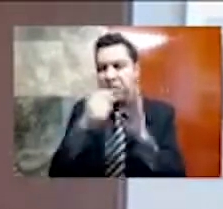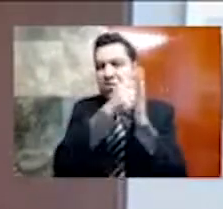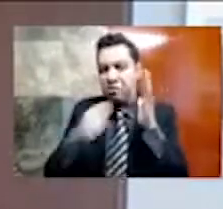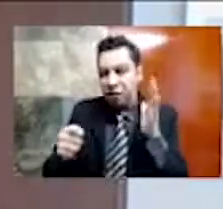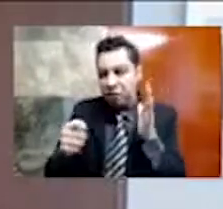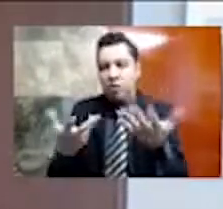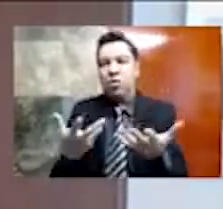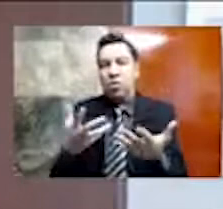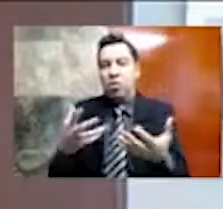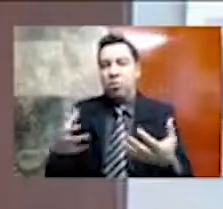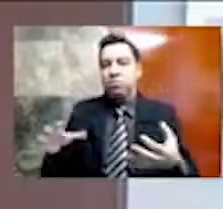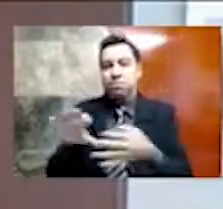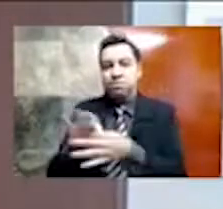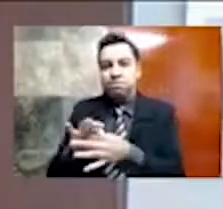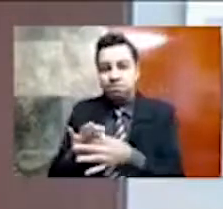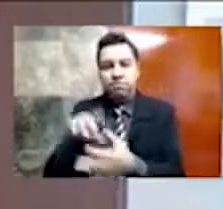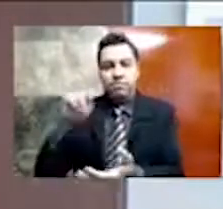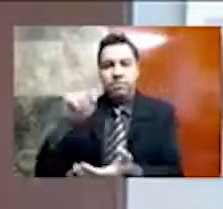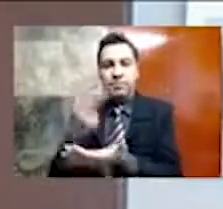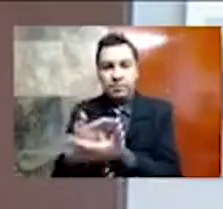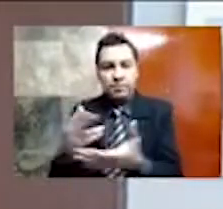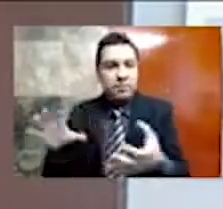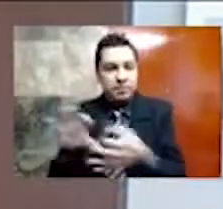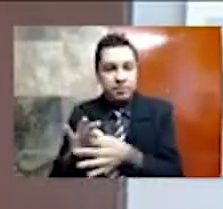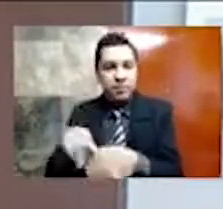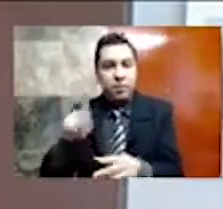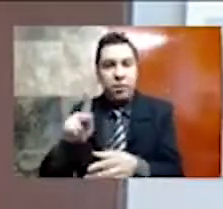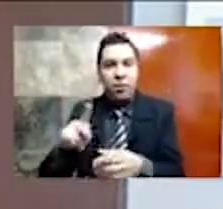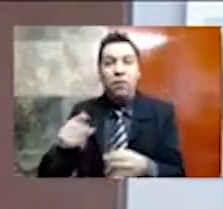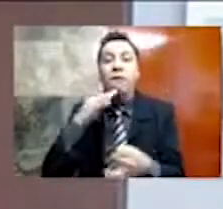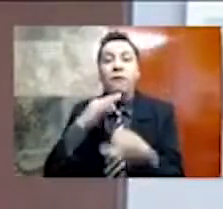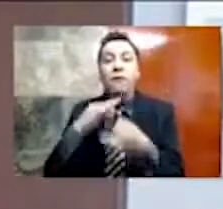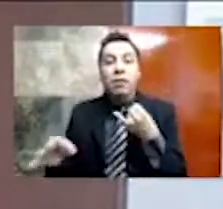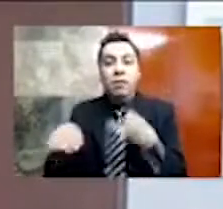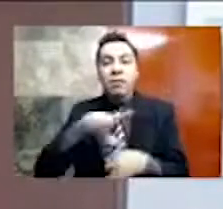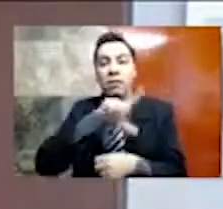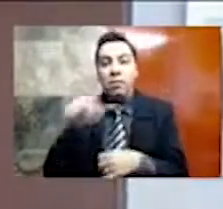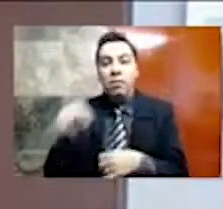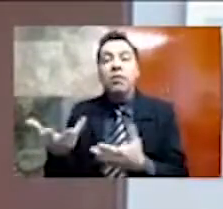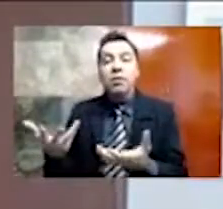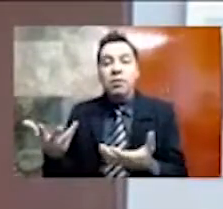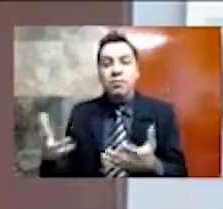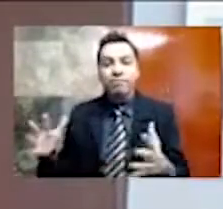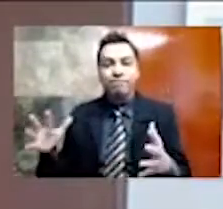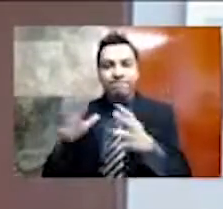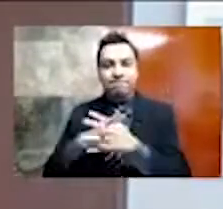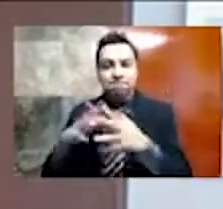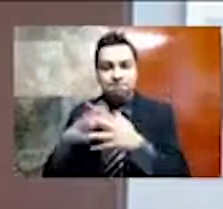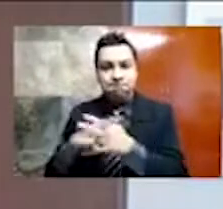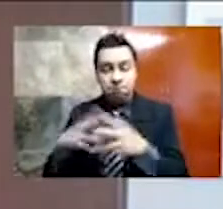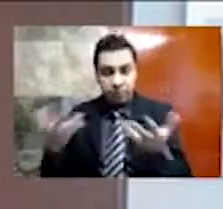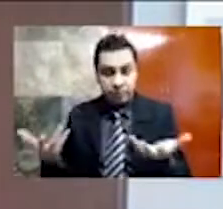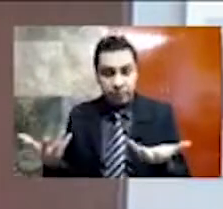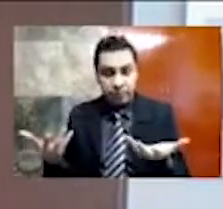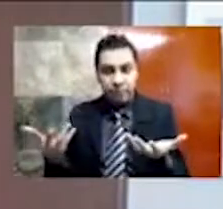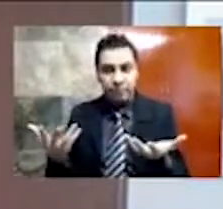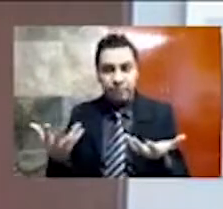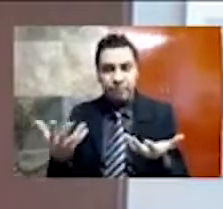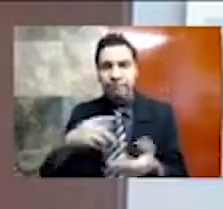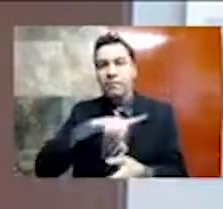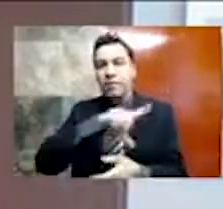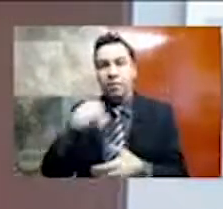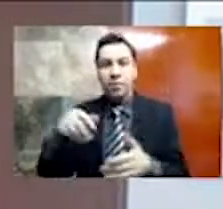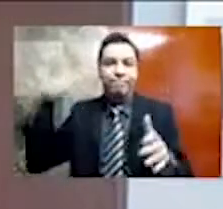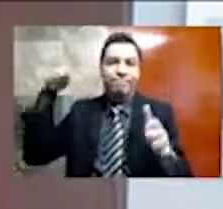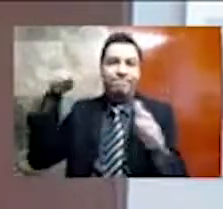mexica-tenochcas, finalmente acaban estas rivalidades y al final el último bastión de lucha y